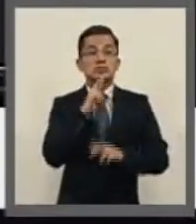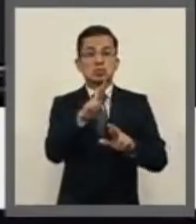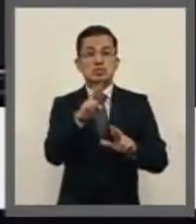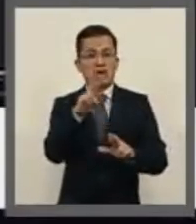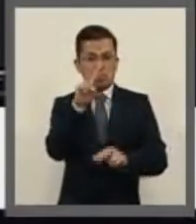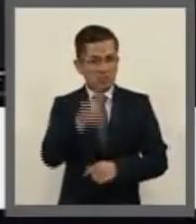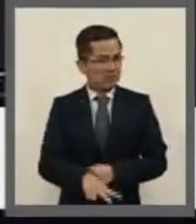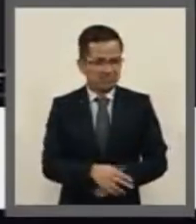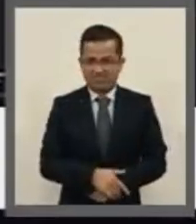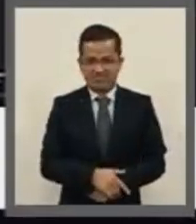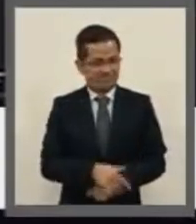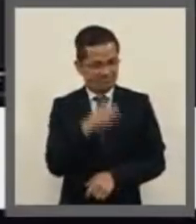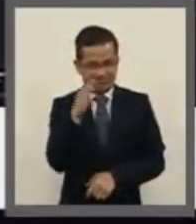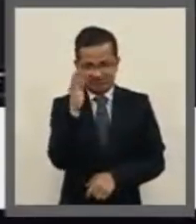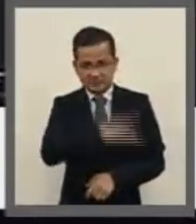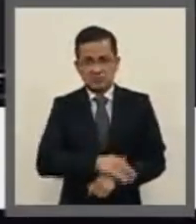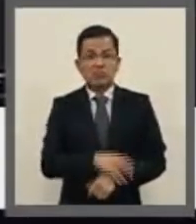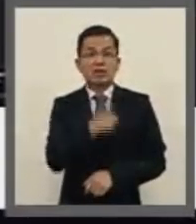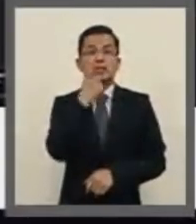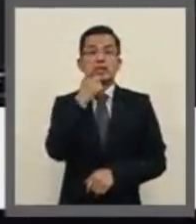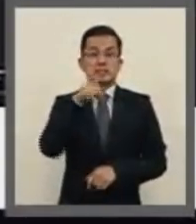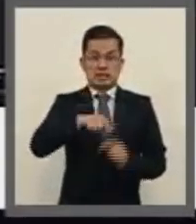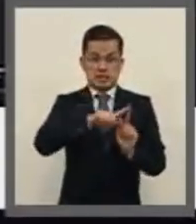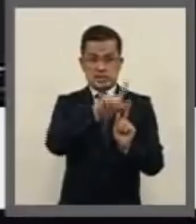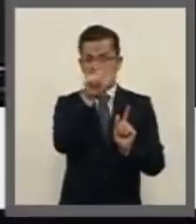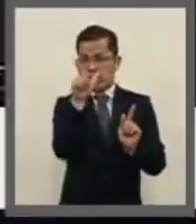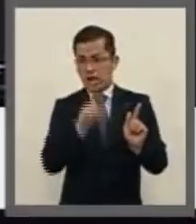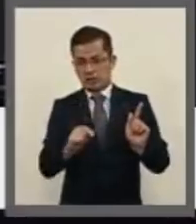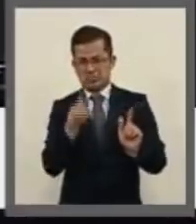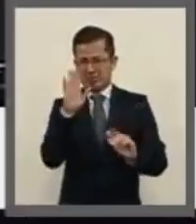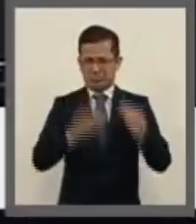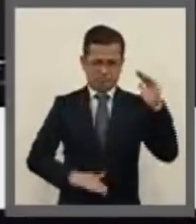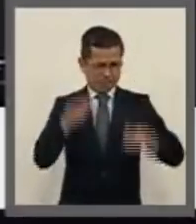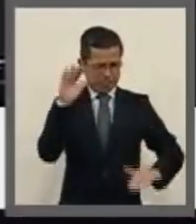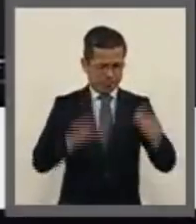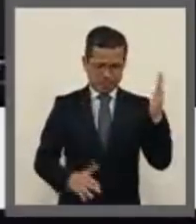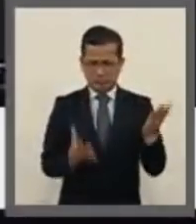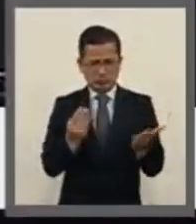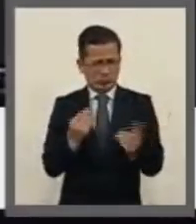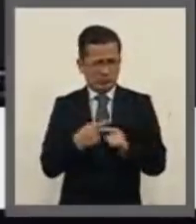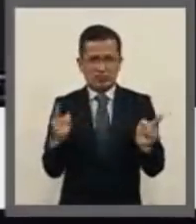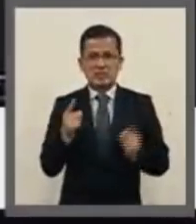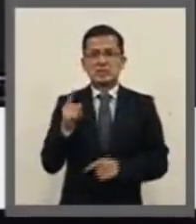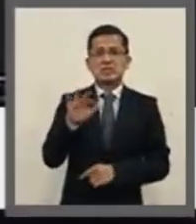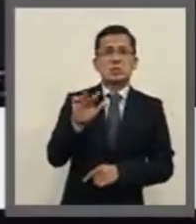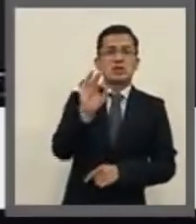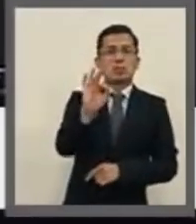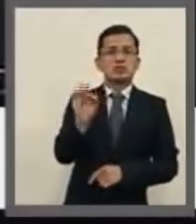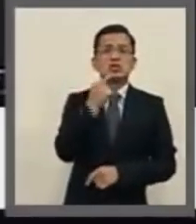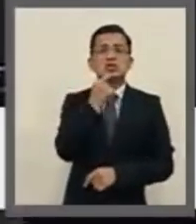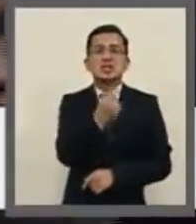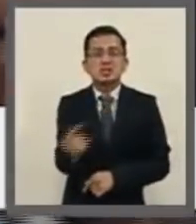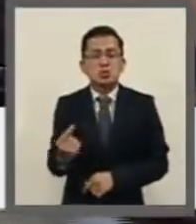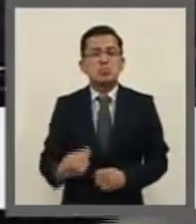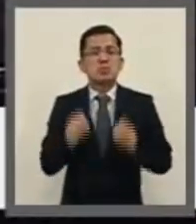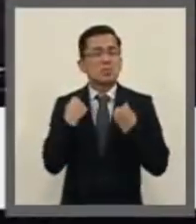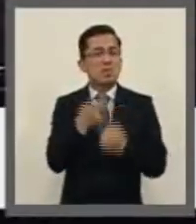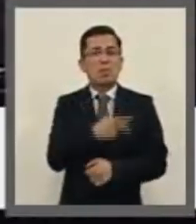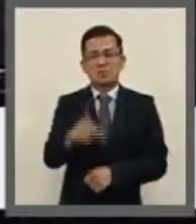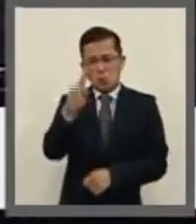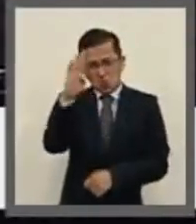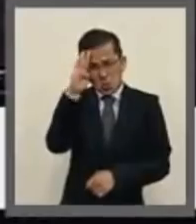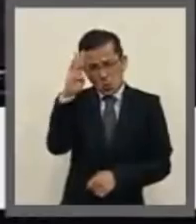de logros en un país profundamente desigual. 50% de los niños viven en pobreza extrema, 5 de cada 10 niños, con una vez al día.